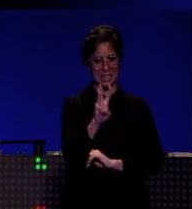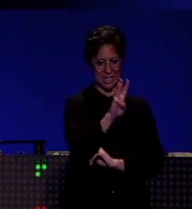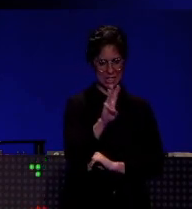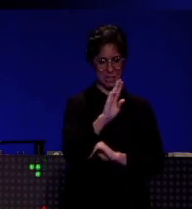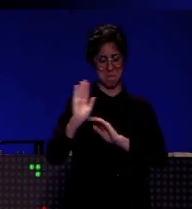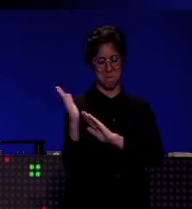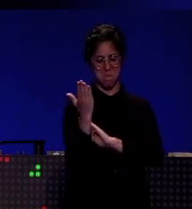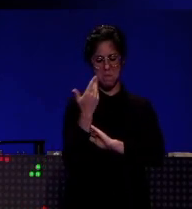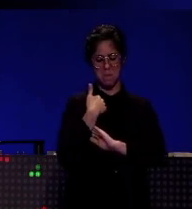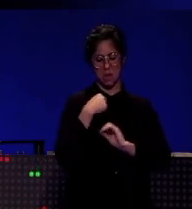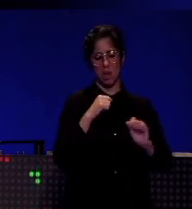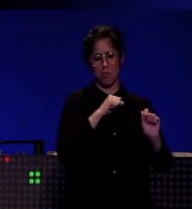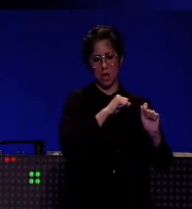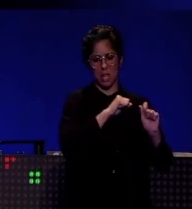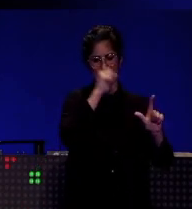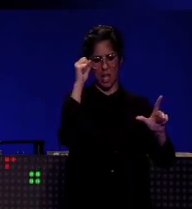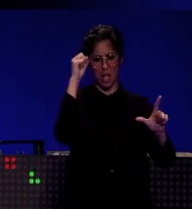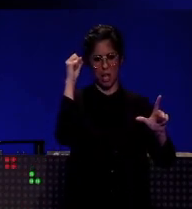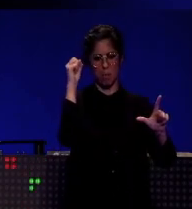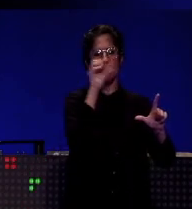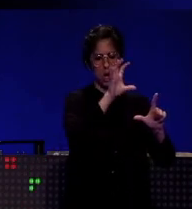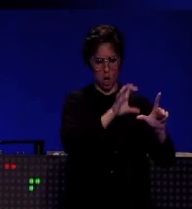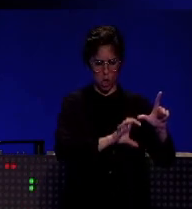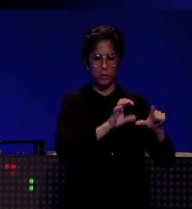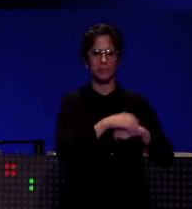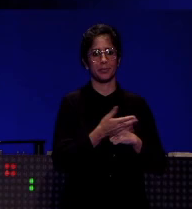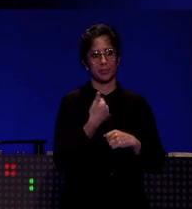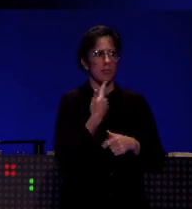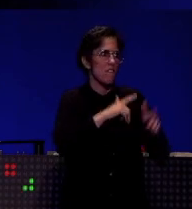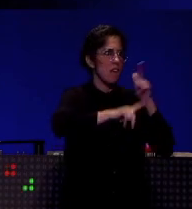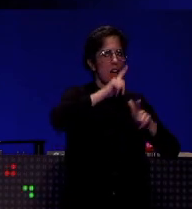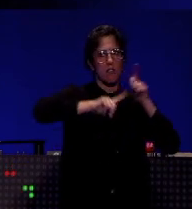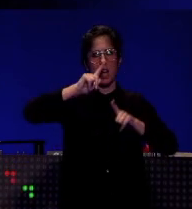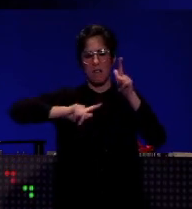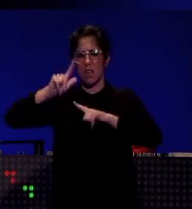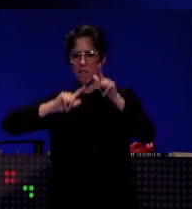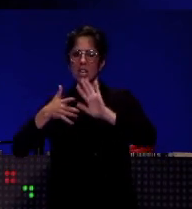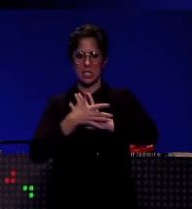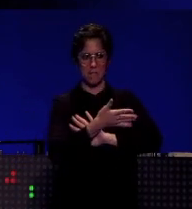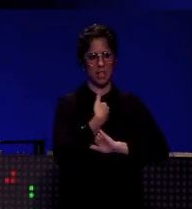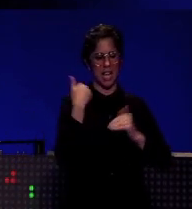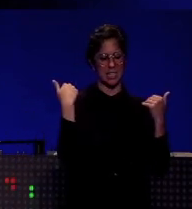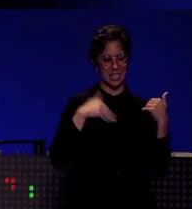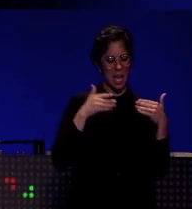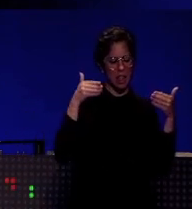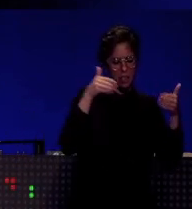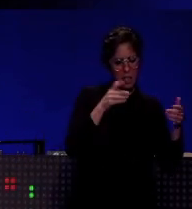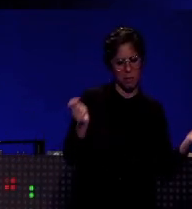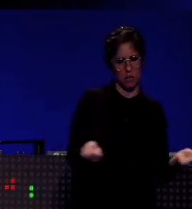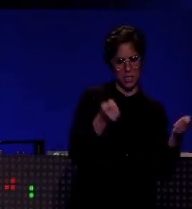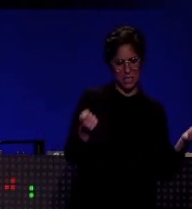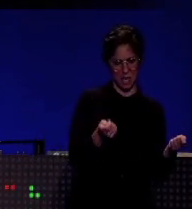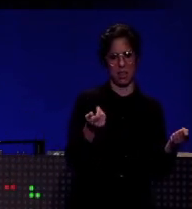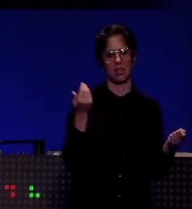la verdad que bueno me dedicaba en exclusiva la moda y la publicidad viajaba muchísimo ya me estaba instalando un poco en madrid y